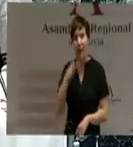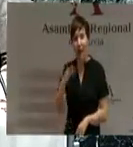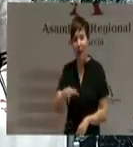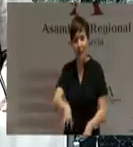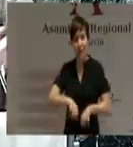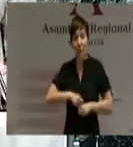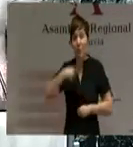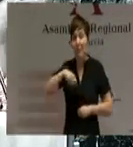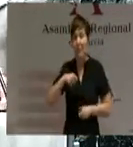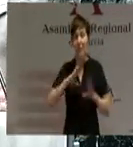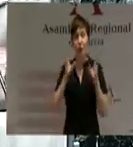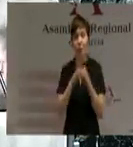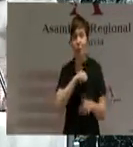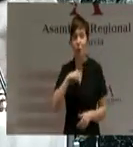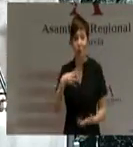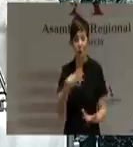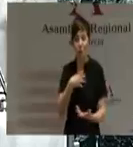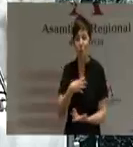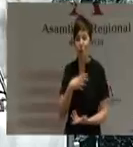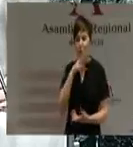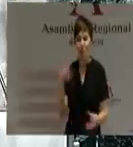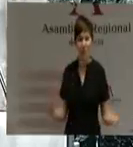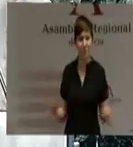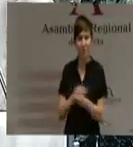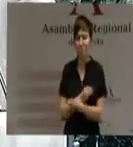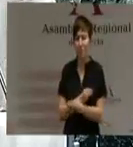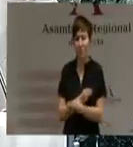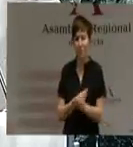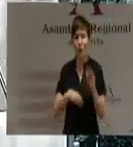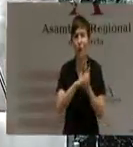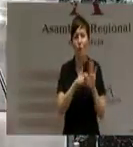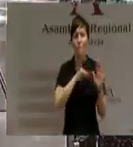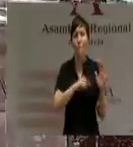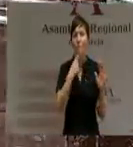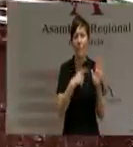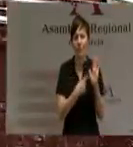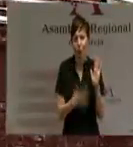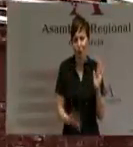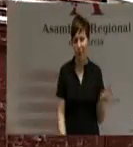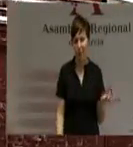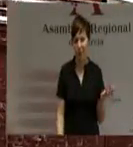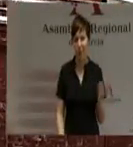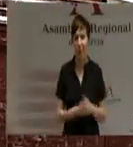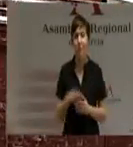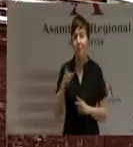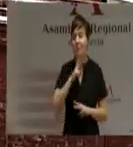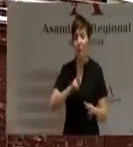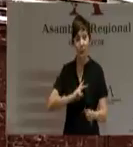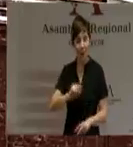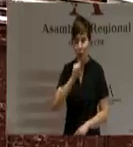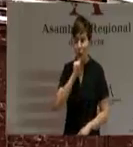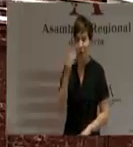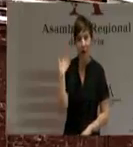comunidad autónoma? ¿Qué código ético es ese? Porque es la respuesta que usted no ha dado. ¿Por qué entonces, si eso es